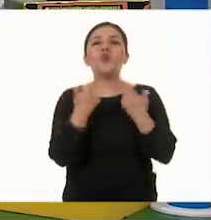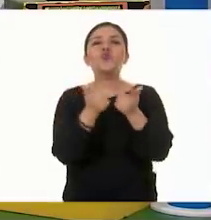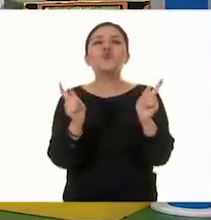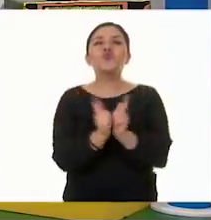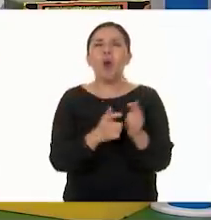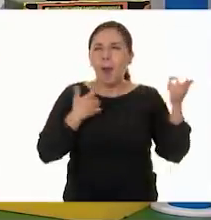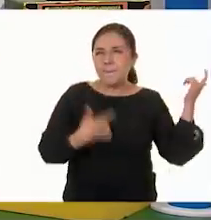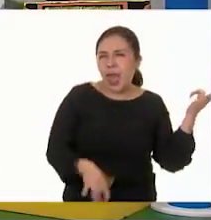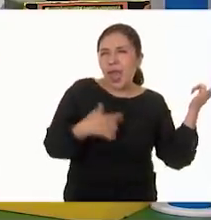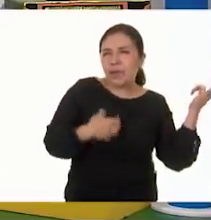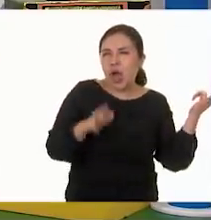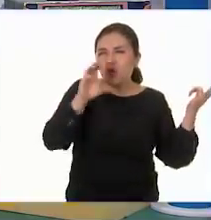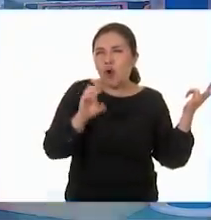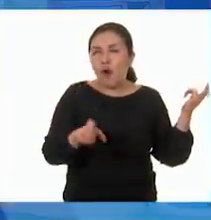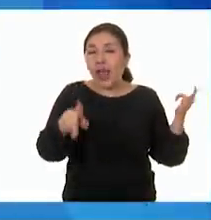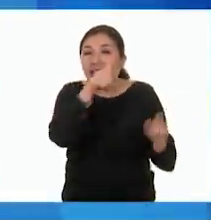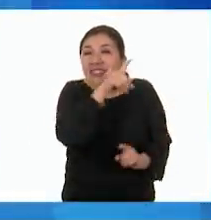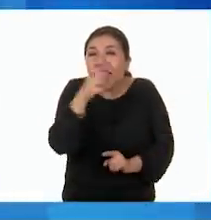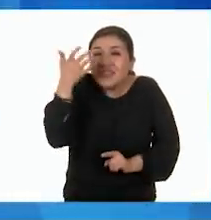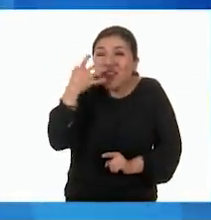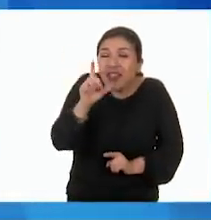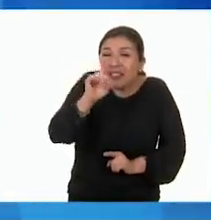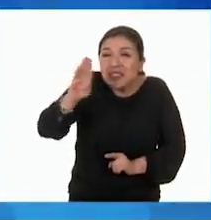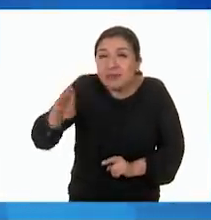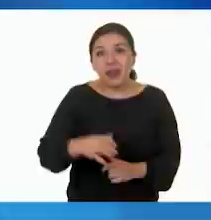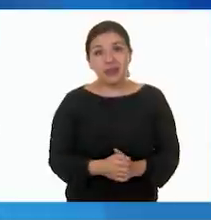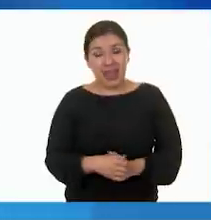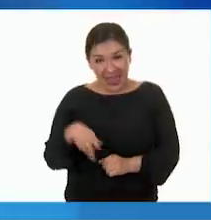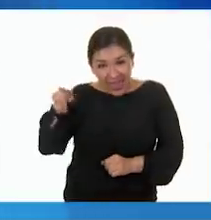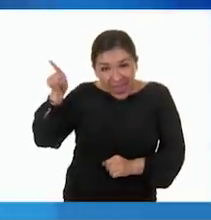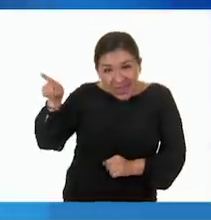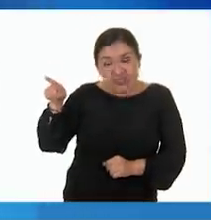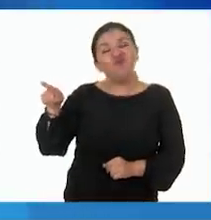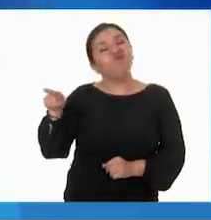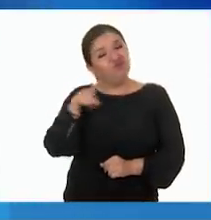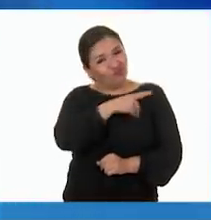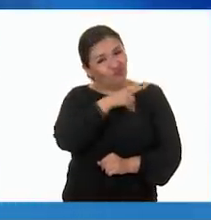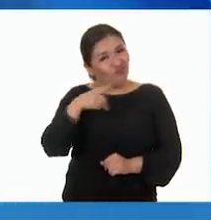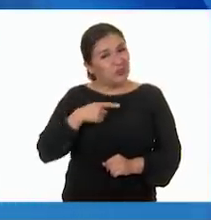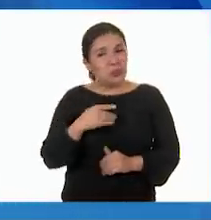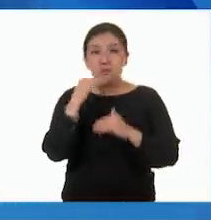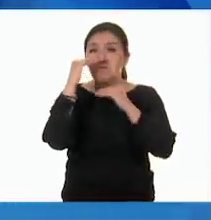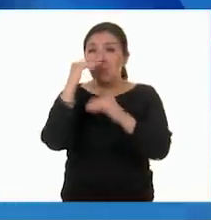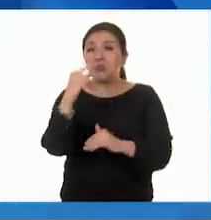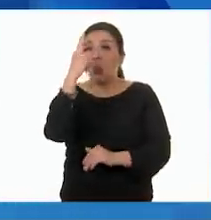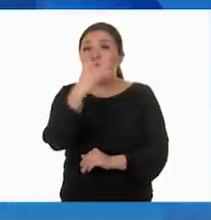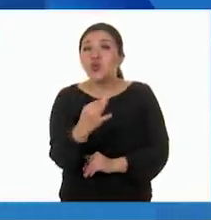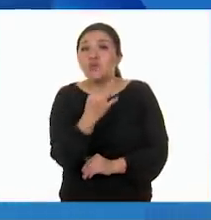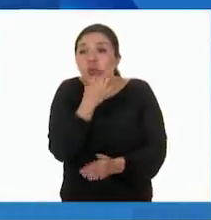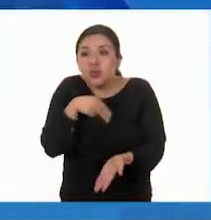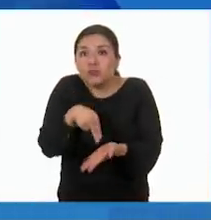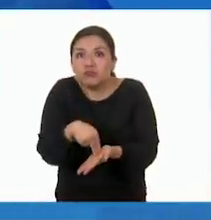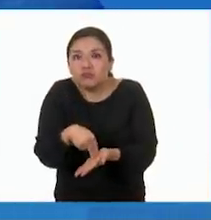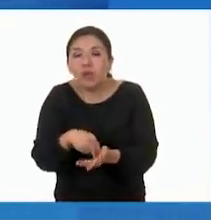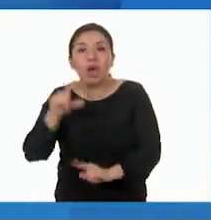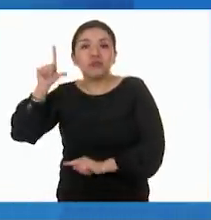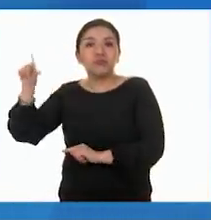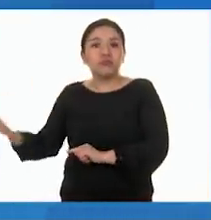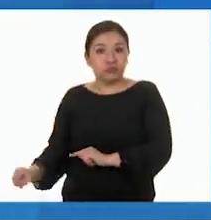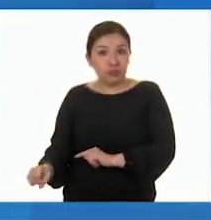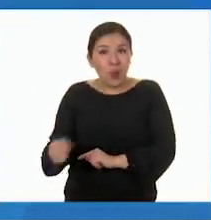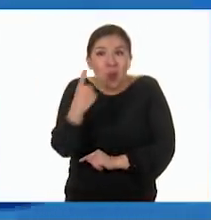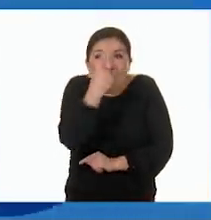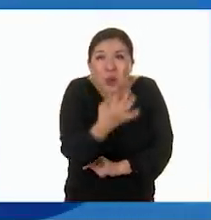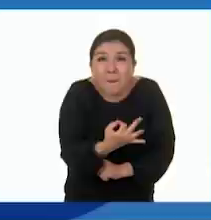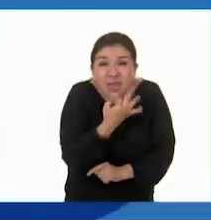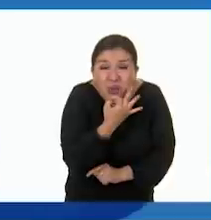rock. 110 decibeles. ¡Ah! Y ya para esta altura tienes que estar máximo un minuto. ¿Un minuto? ¡Un